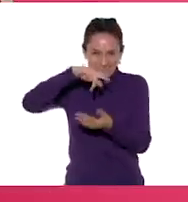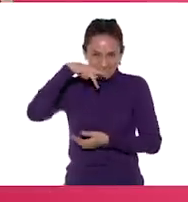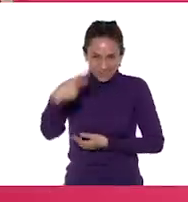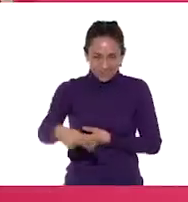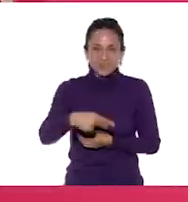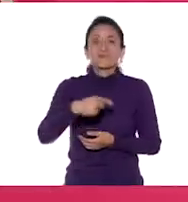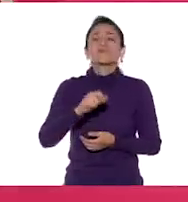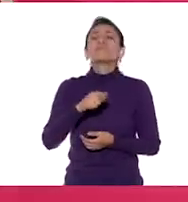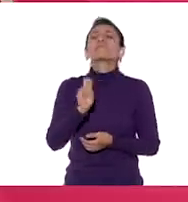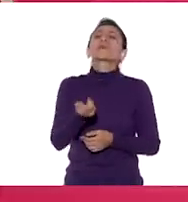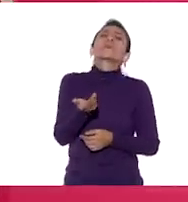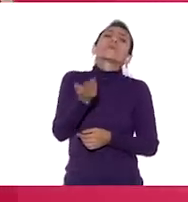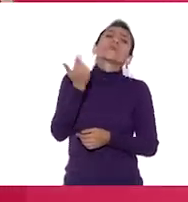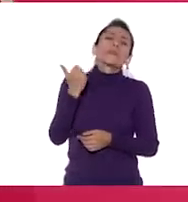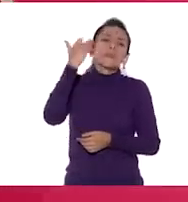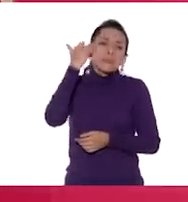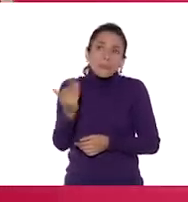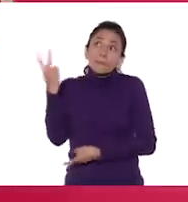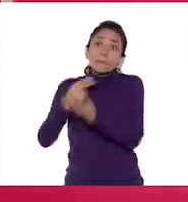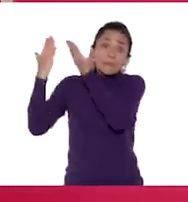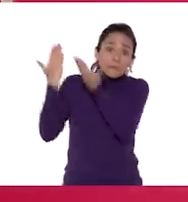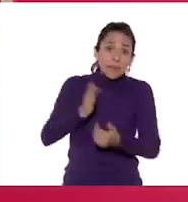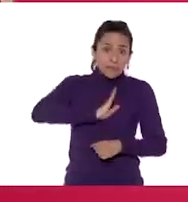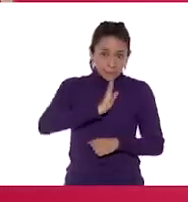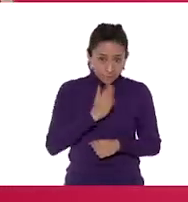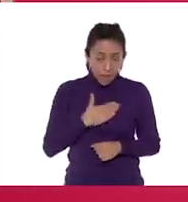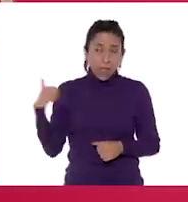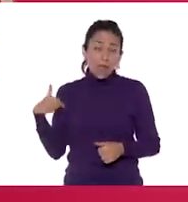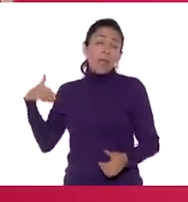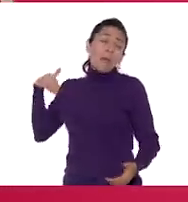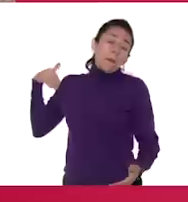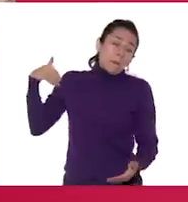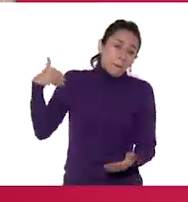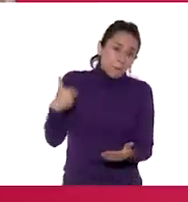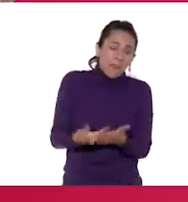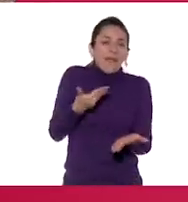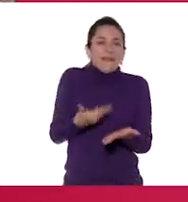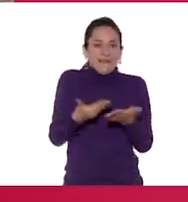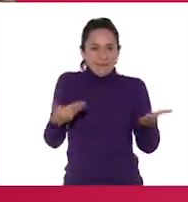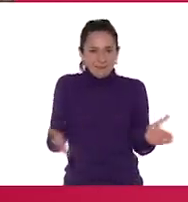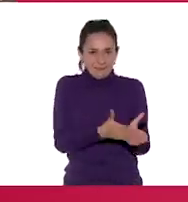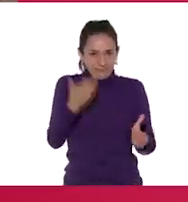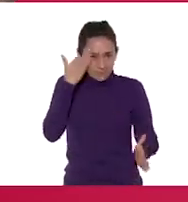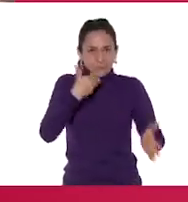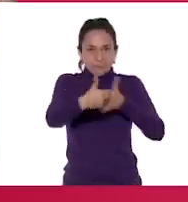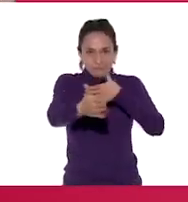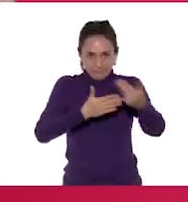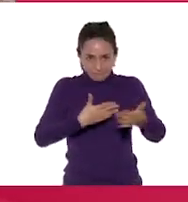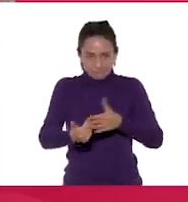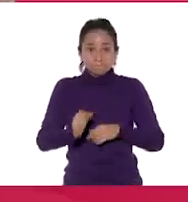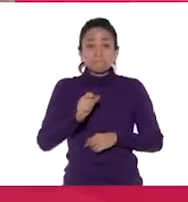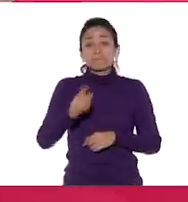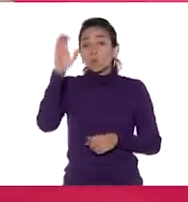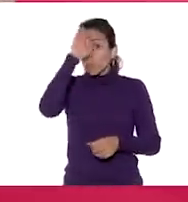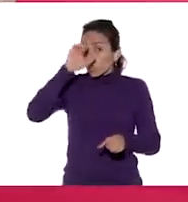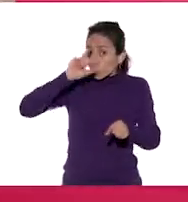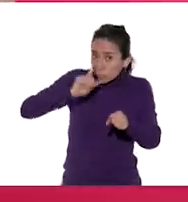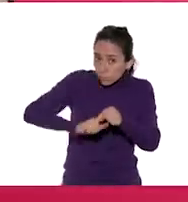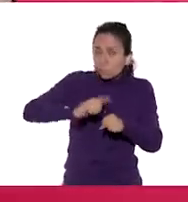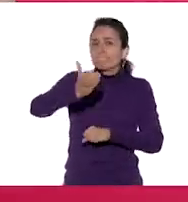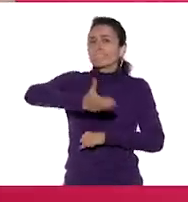desde la época colonial hasta la época moderna. Además, la cultura,